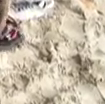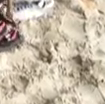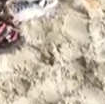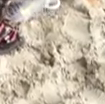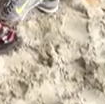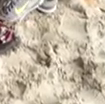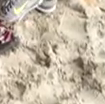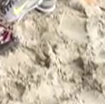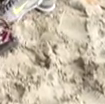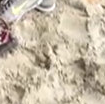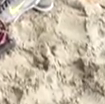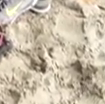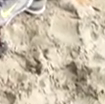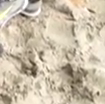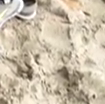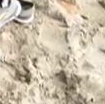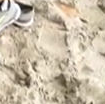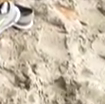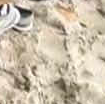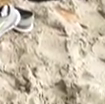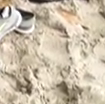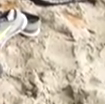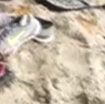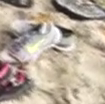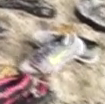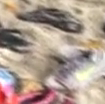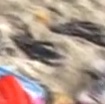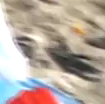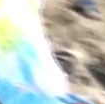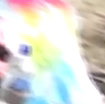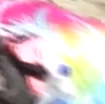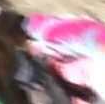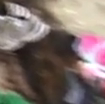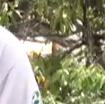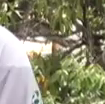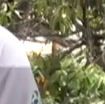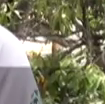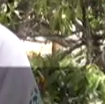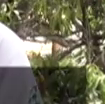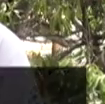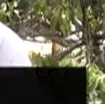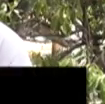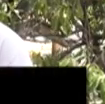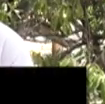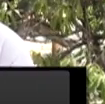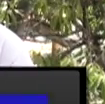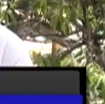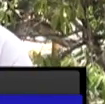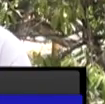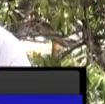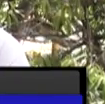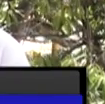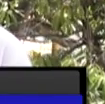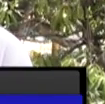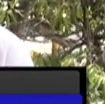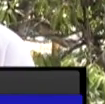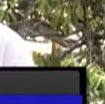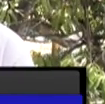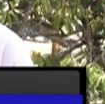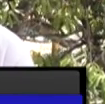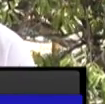trae ciertas interacciones entre la vida silvestre y los seres humanos, ¿verdad? Nosotros a medida que